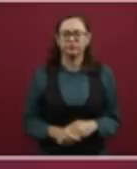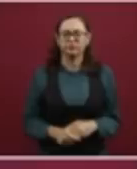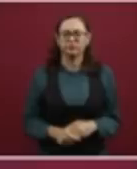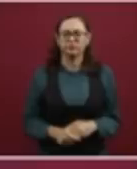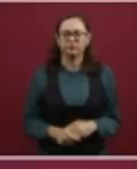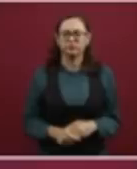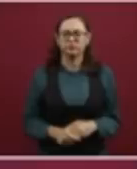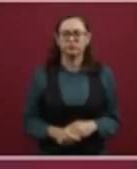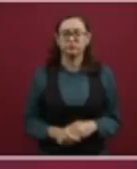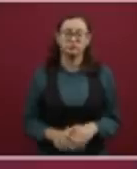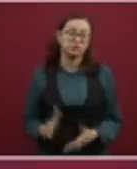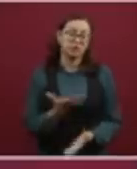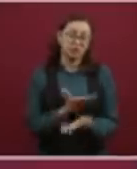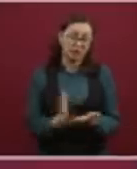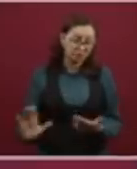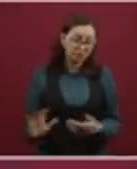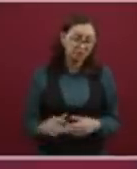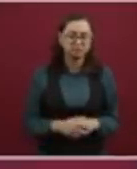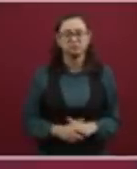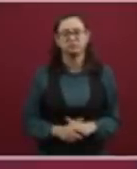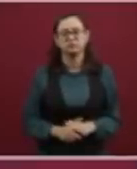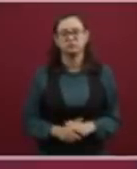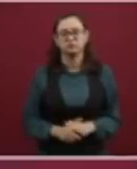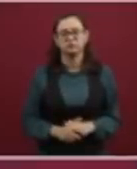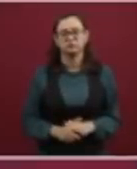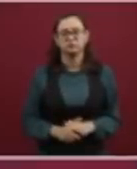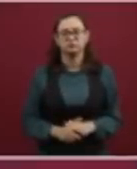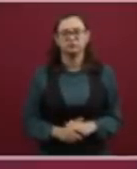Y no solo eso,